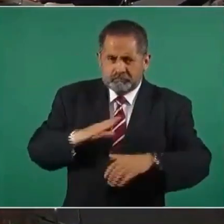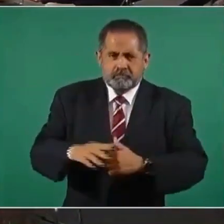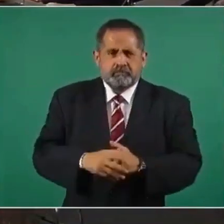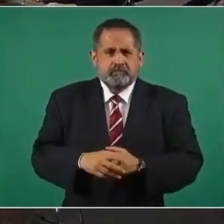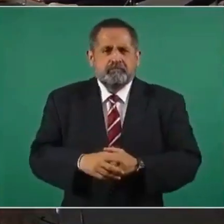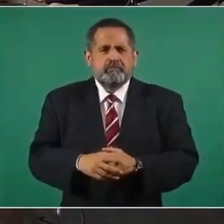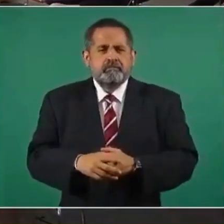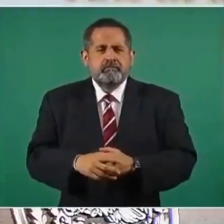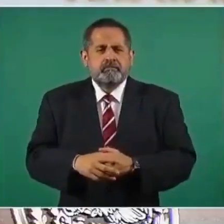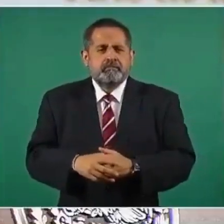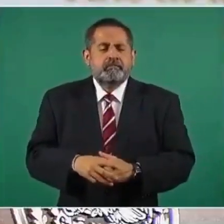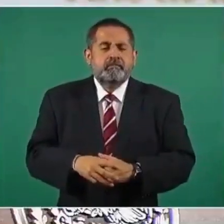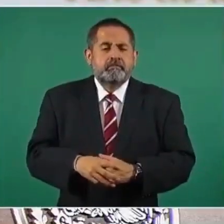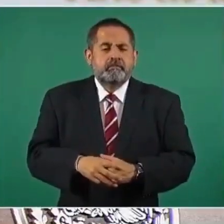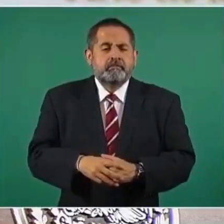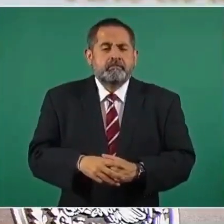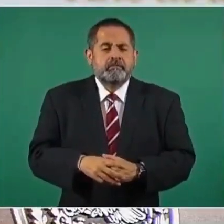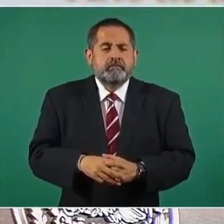septiembre.